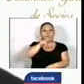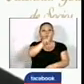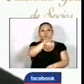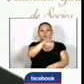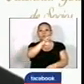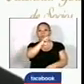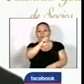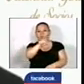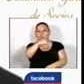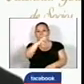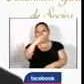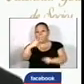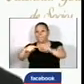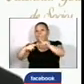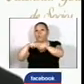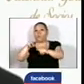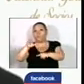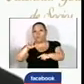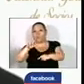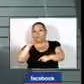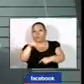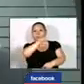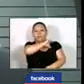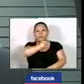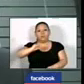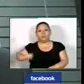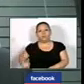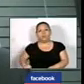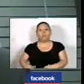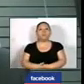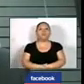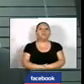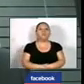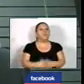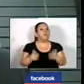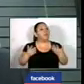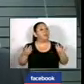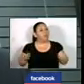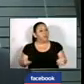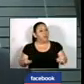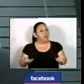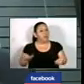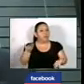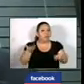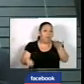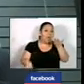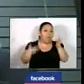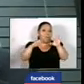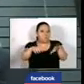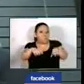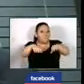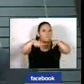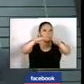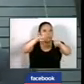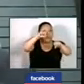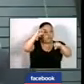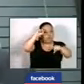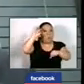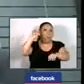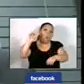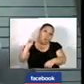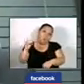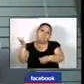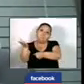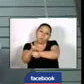mil empleos probablemente se perdieron en El Salvador. Es decir, ya sea suspendidos, despedidos